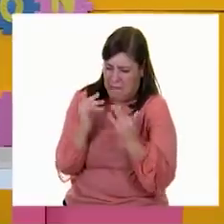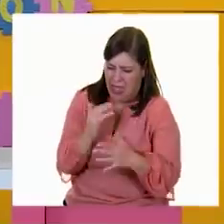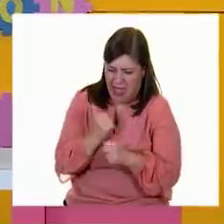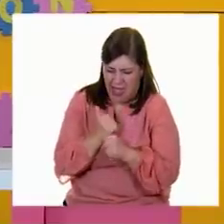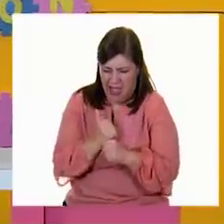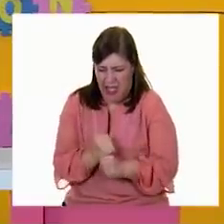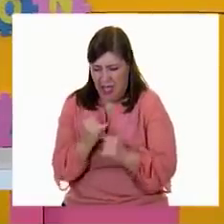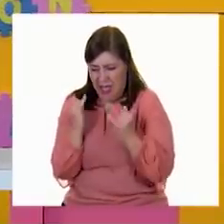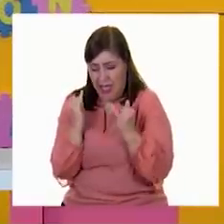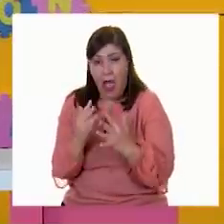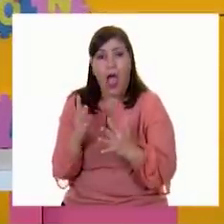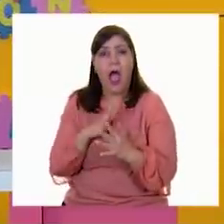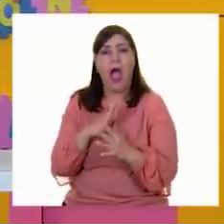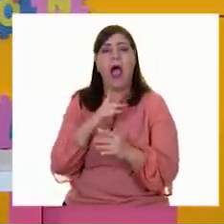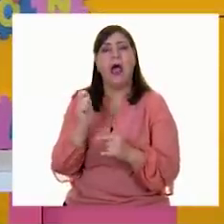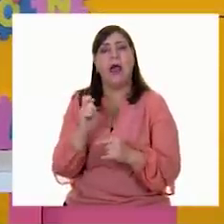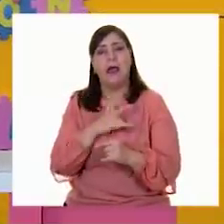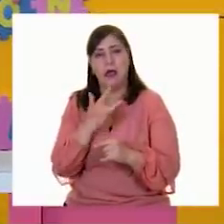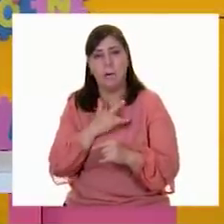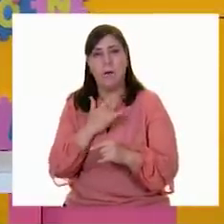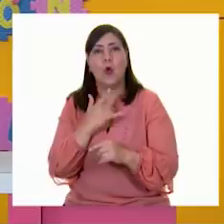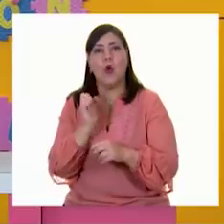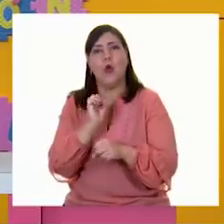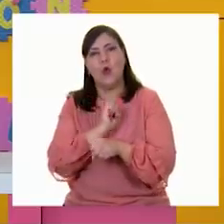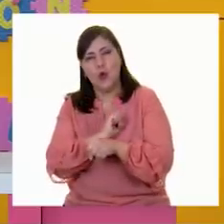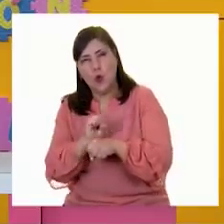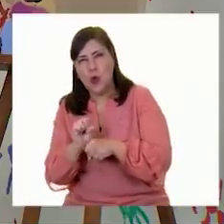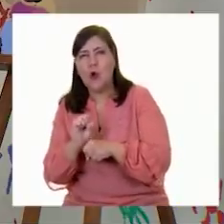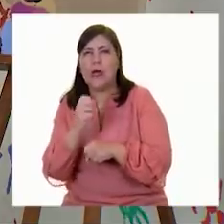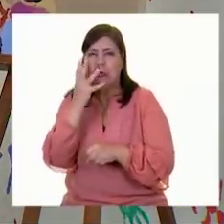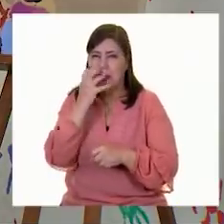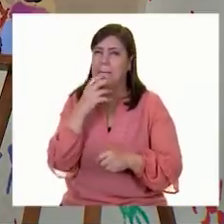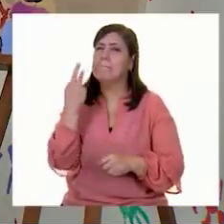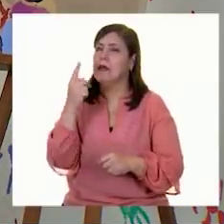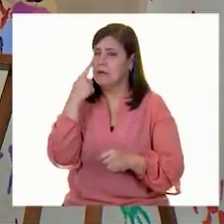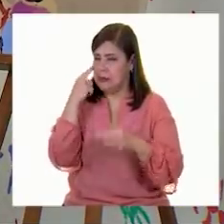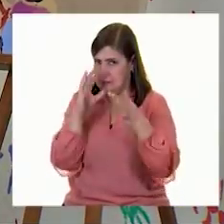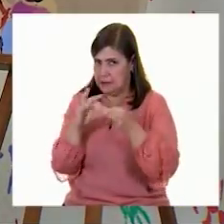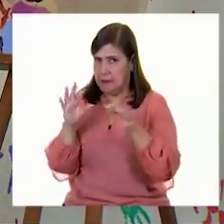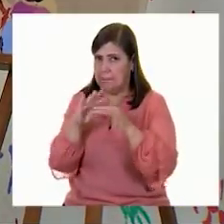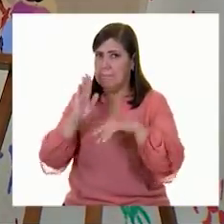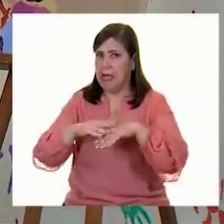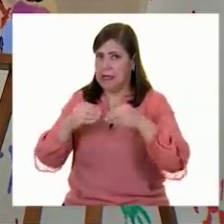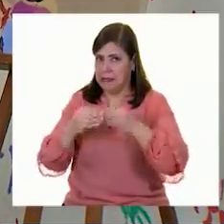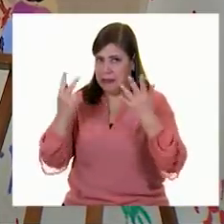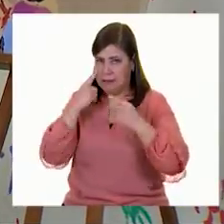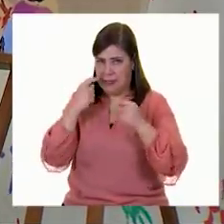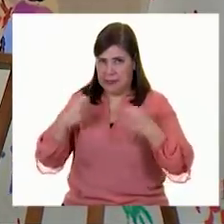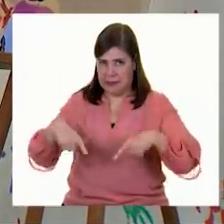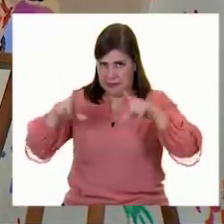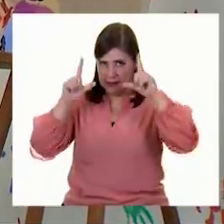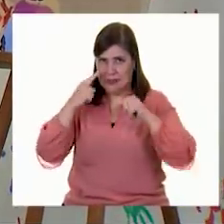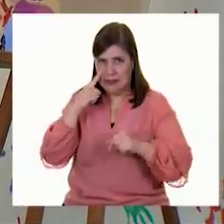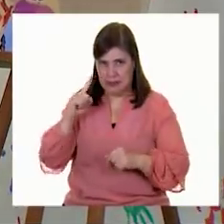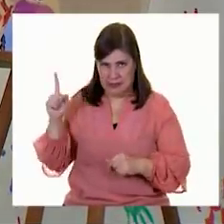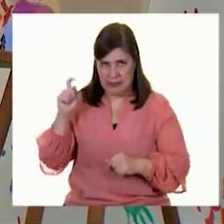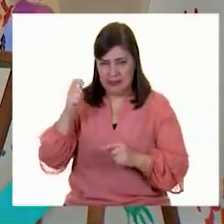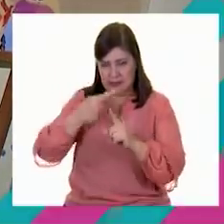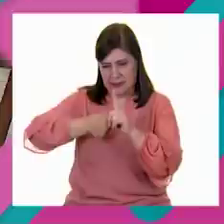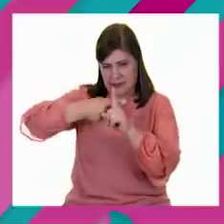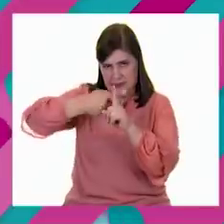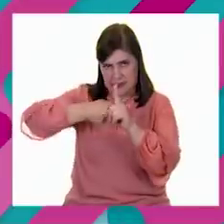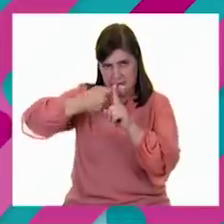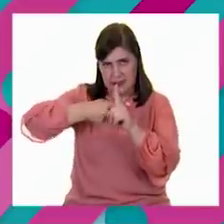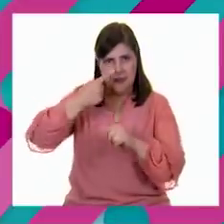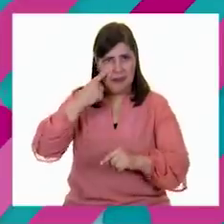una emoción de baja intensidad en la tristeza. Pero para que te quede más claro, vamos a verlo en el emocionómetro.